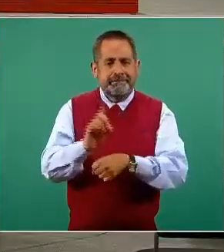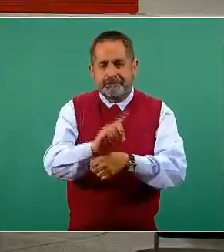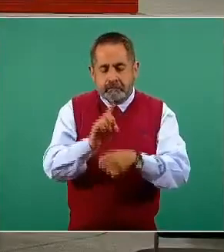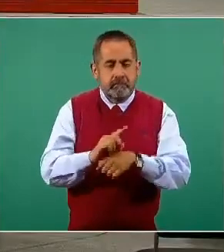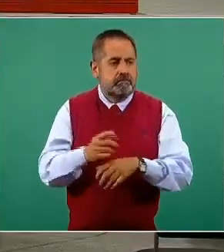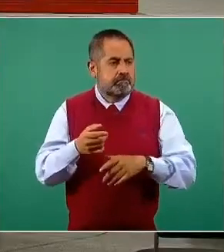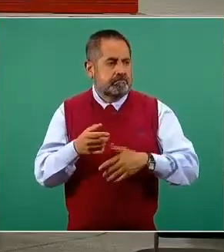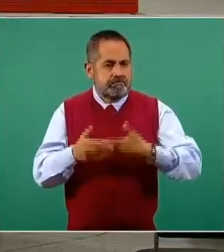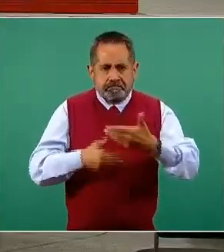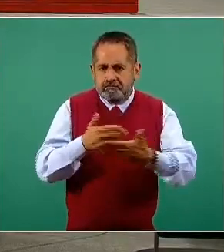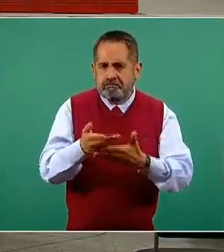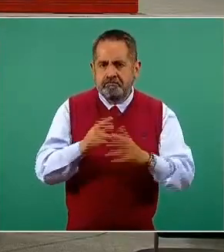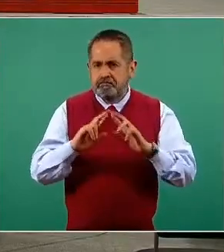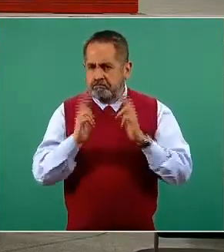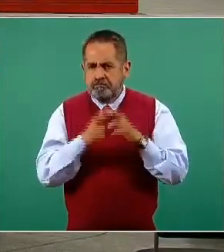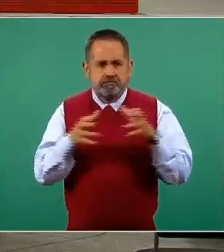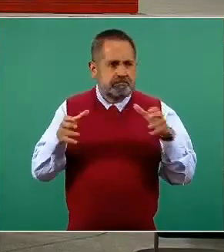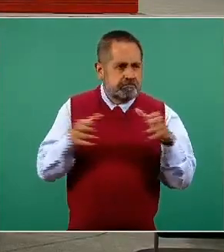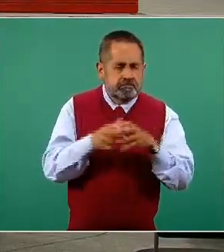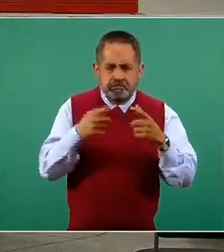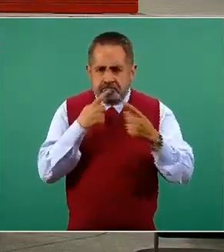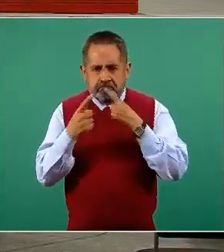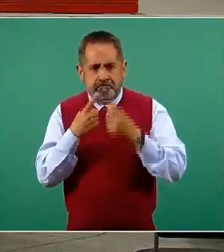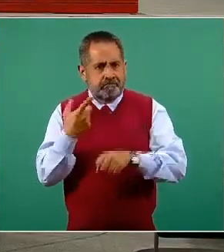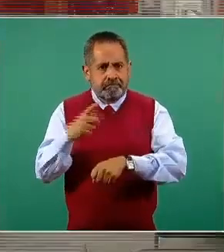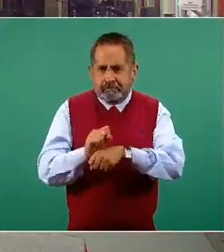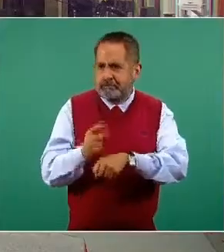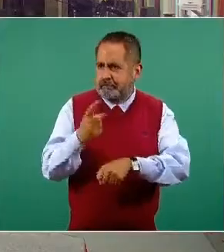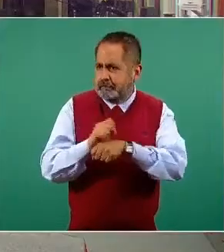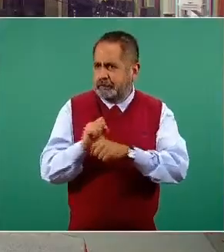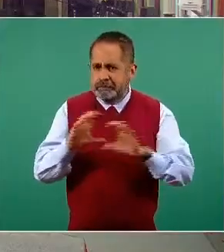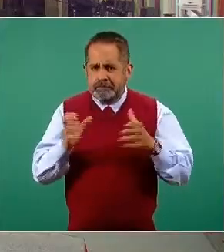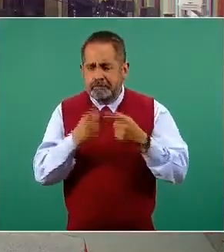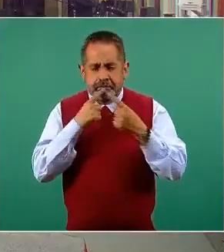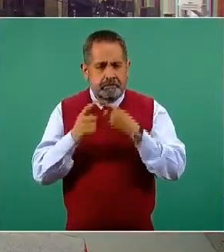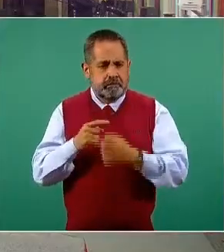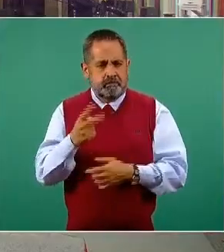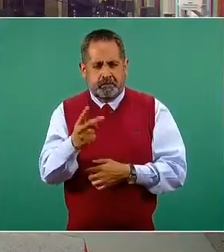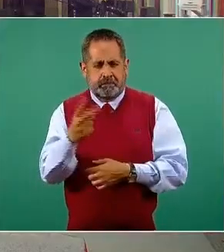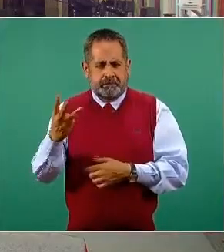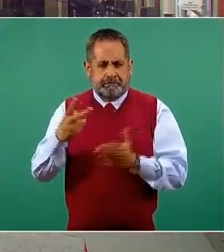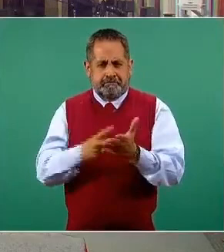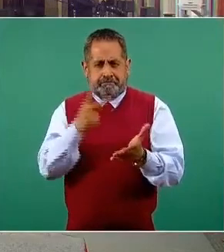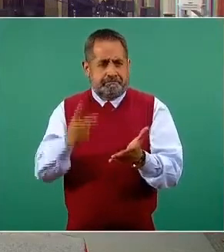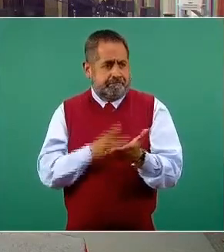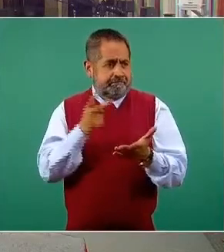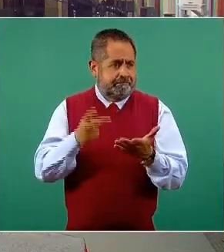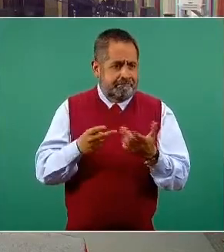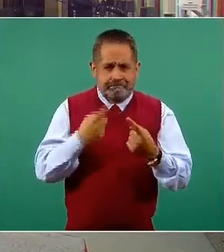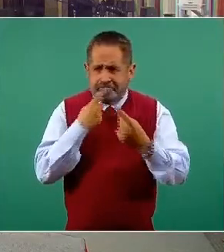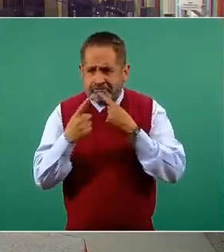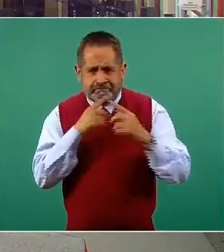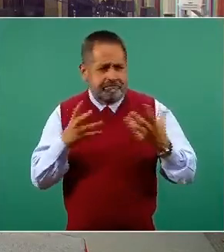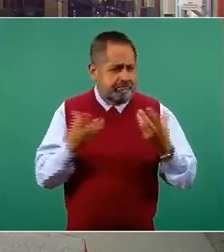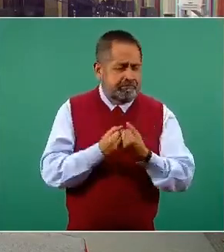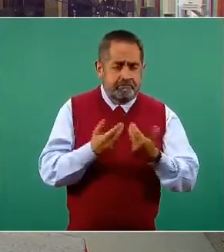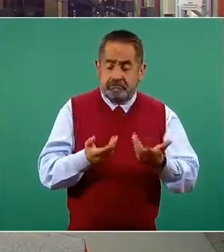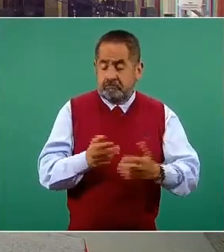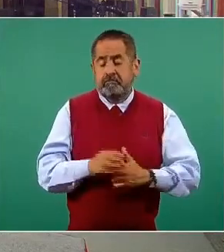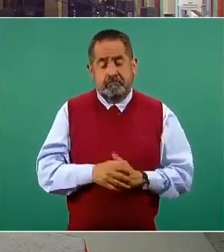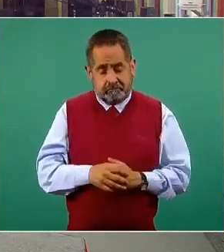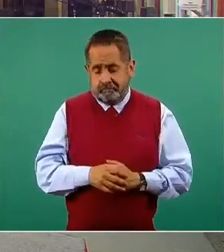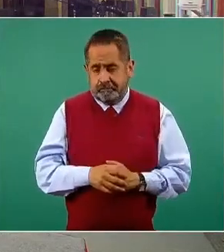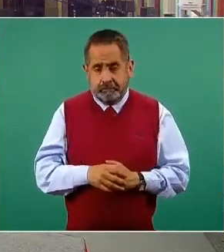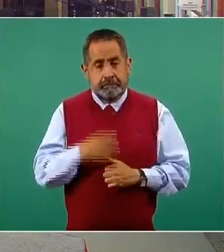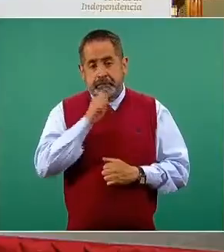estado sesionando, incluso cuando estábamos en situaciones de crisis, pues hasta 2-3 veces por semana. Y bueno, pues también nos